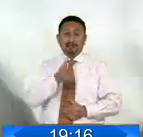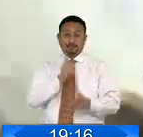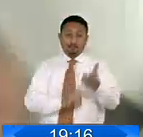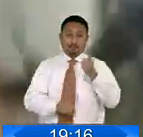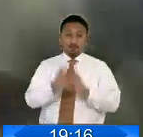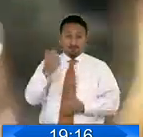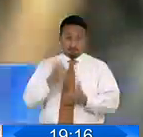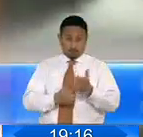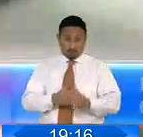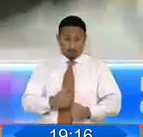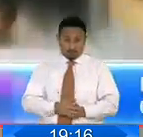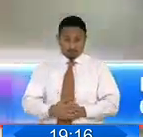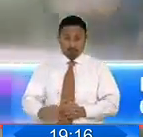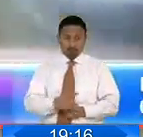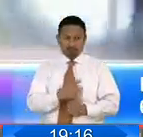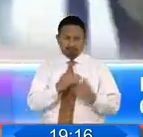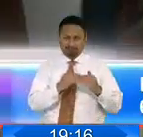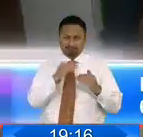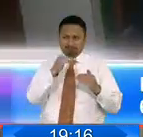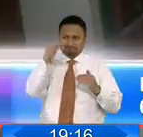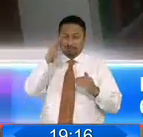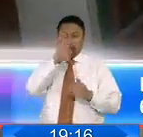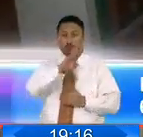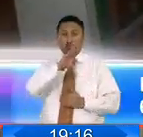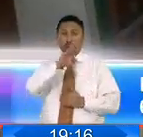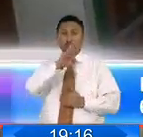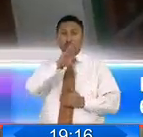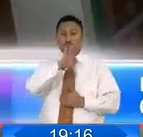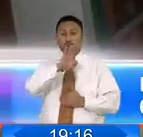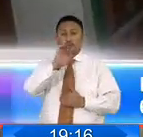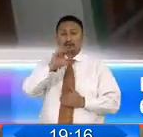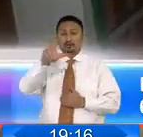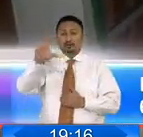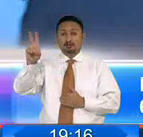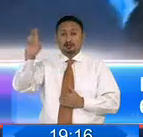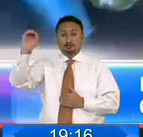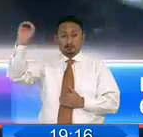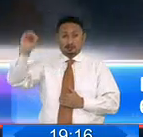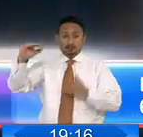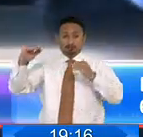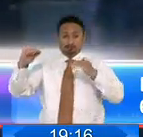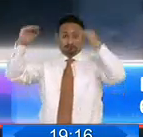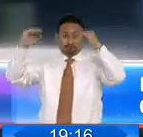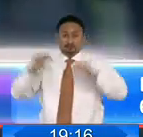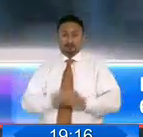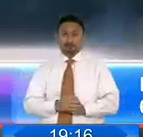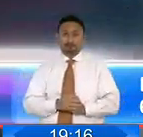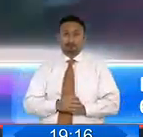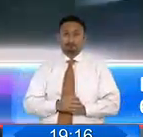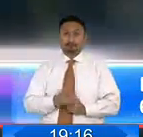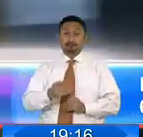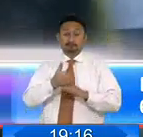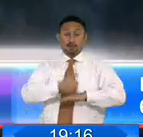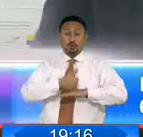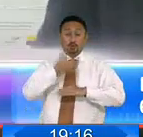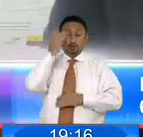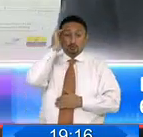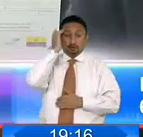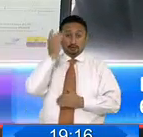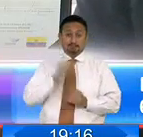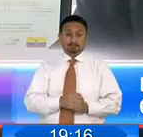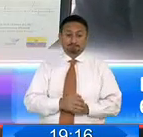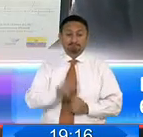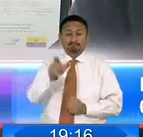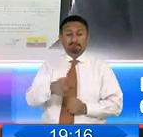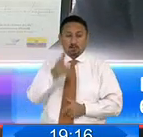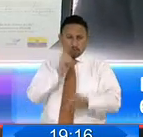escándalos estos han crecido en un 40 y 37 por ciento respectivamente lo que alerta también a las autoridades el tema